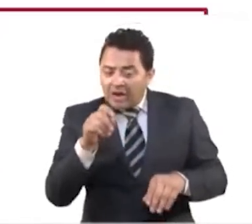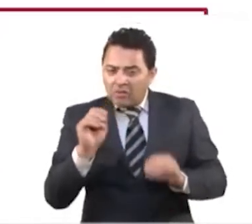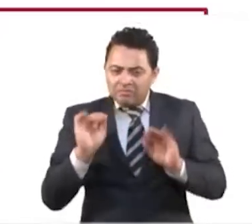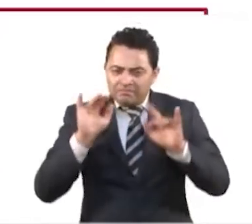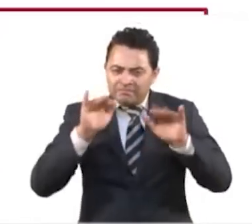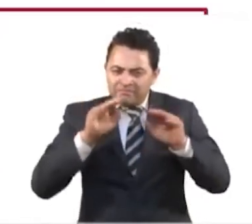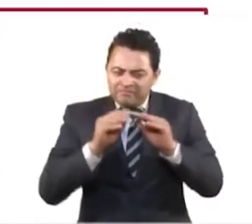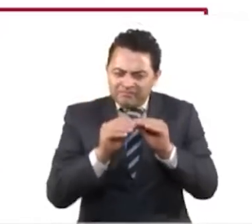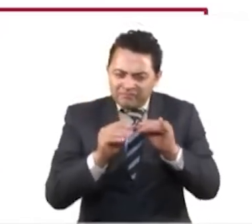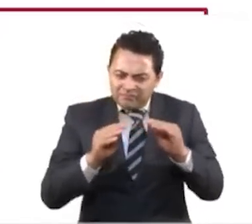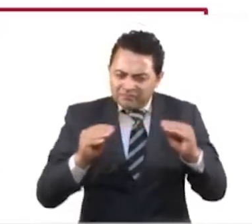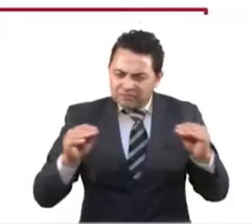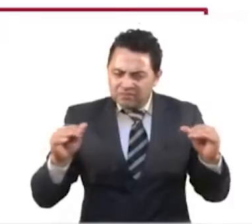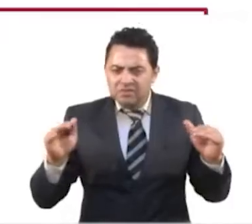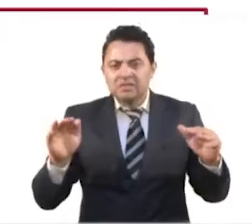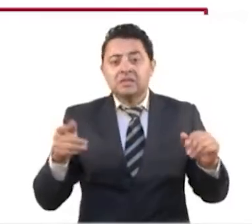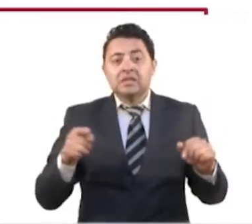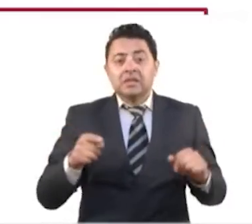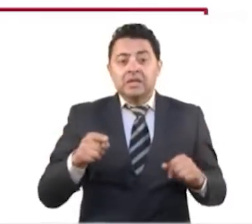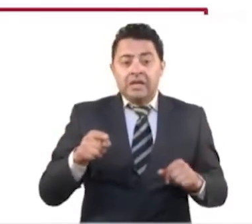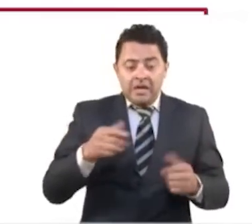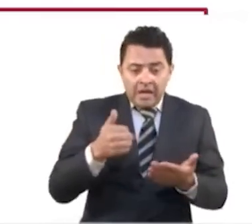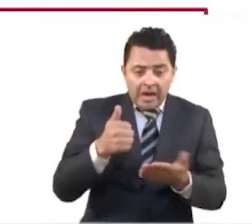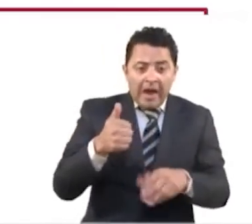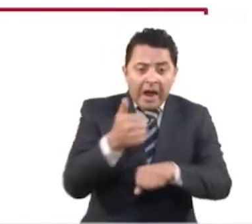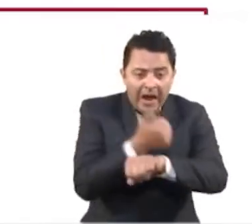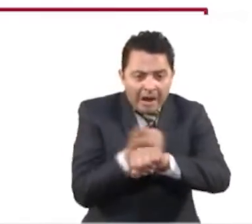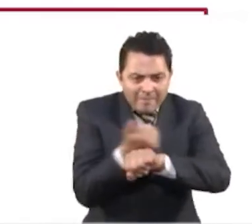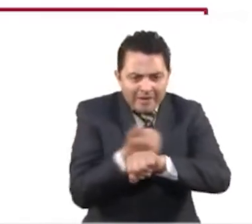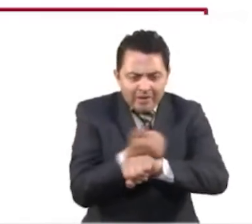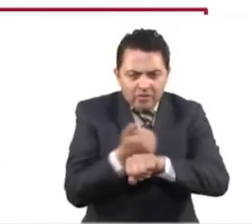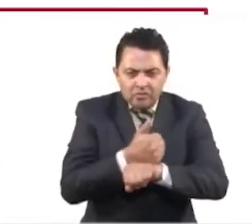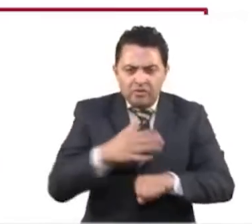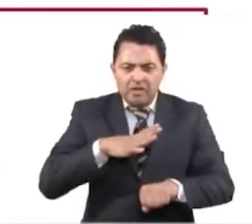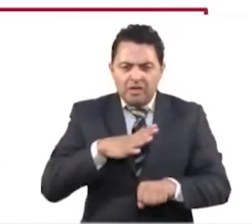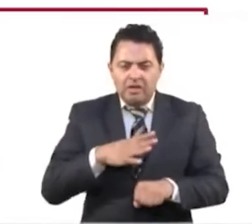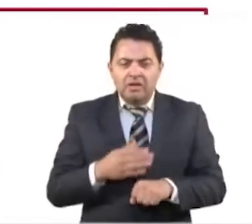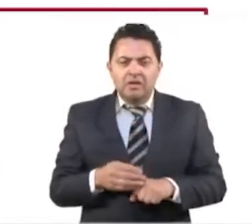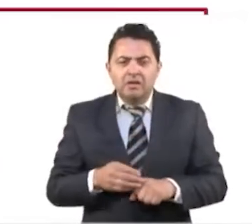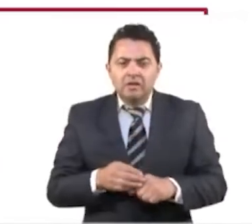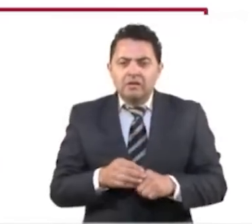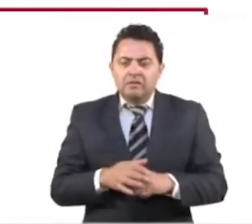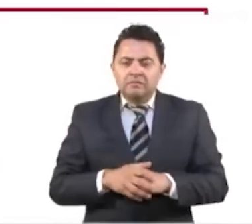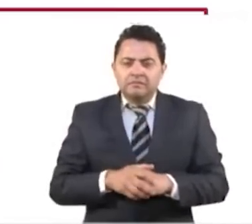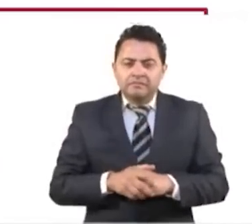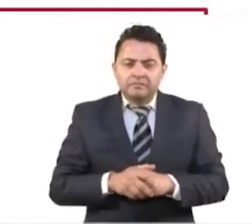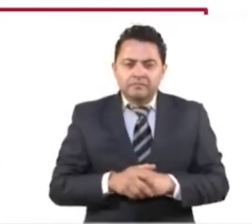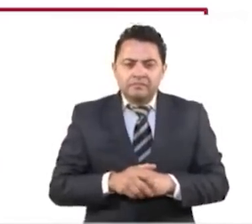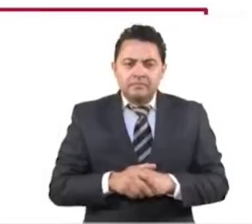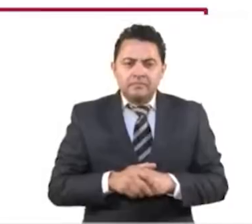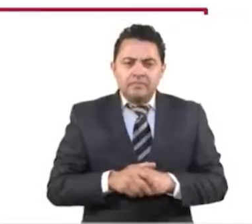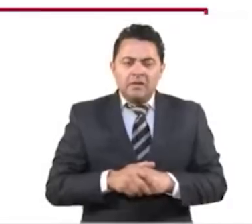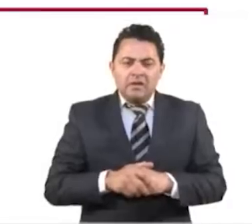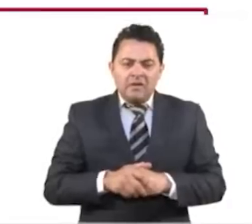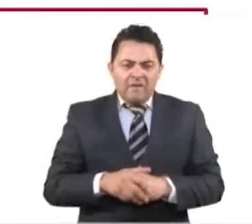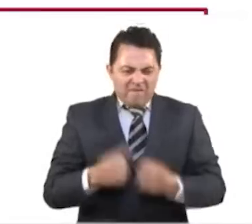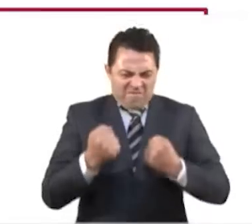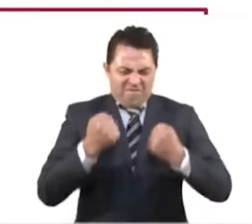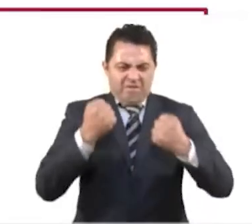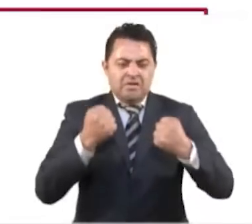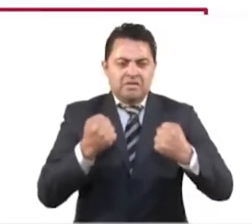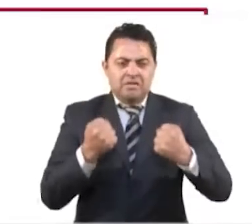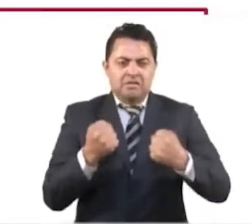sección verde y la sección amarilla se construyó una losa de concreto con un doble propósito de que